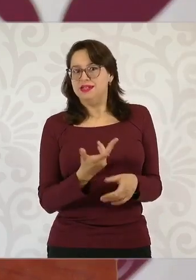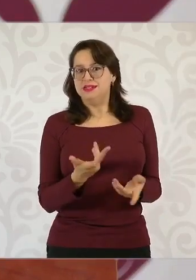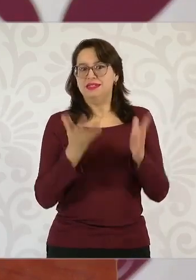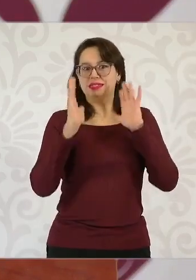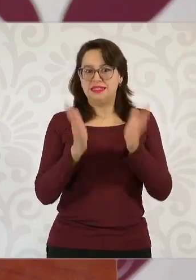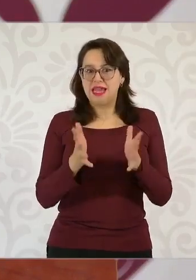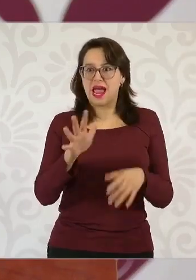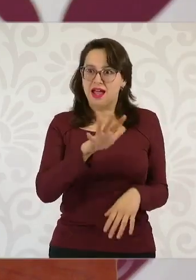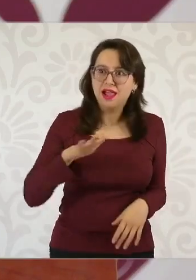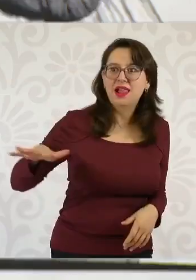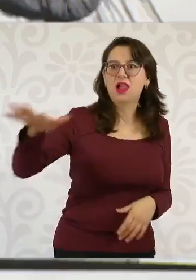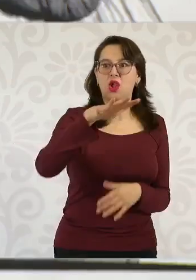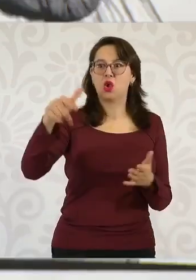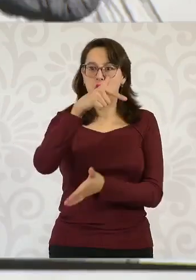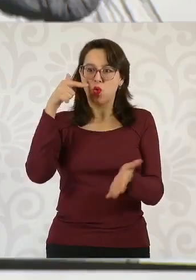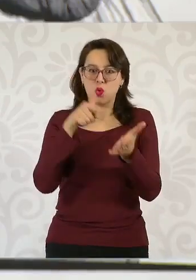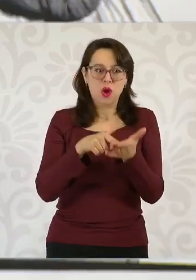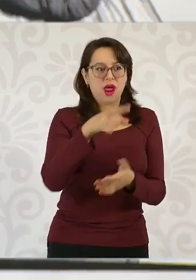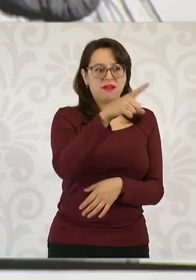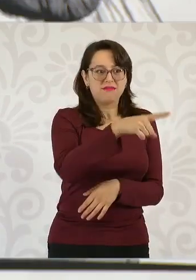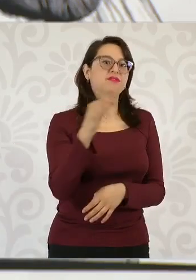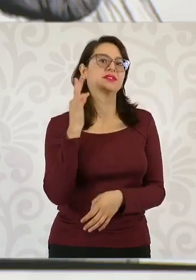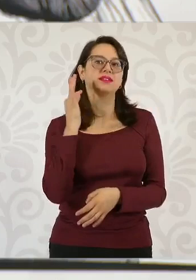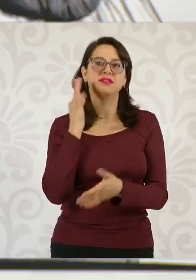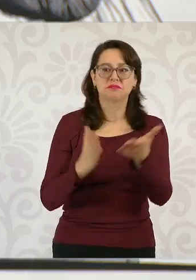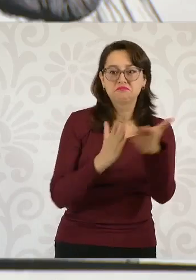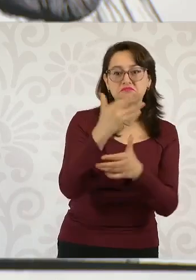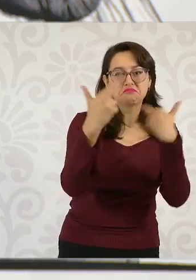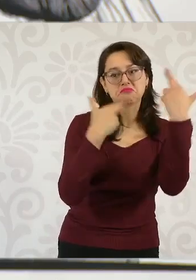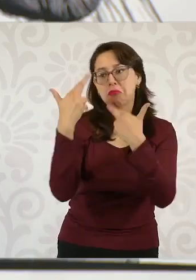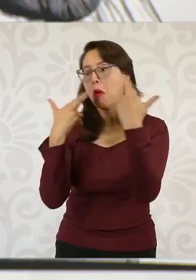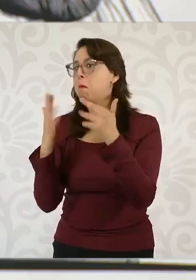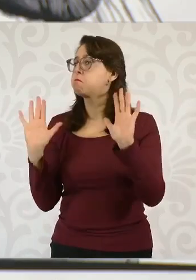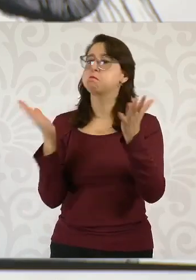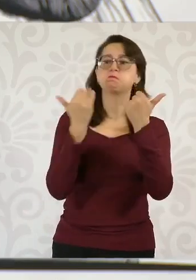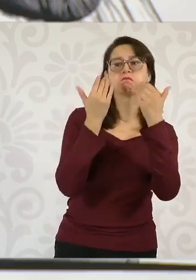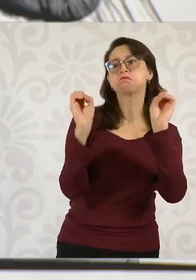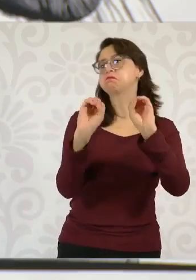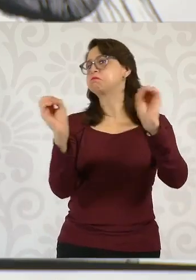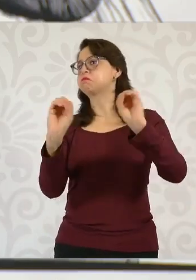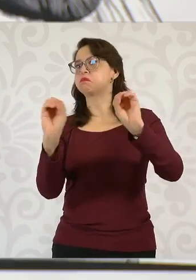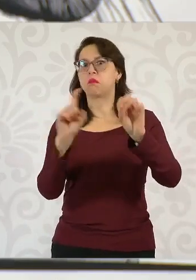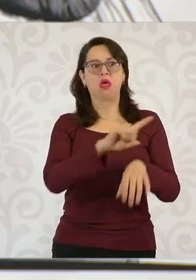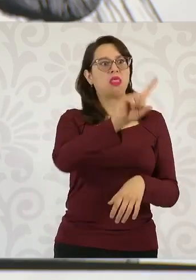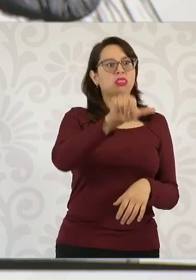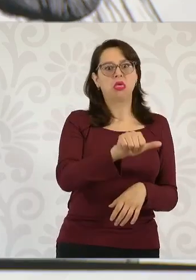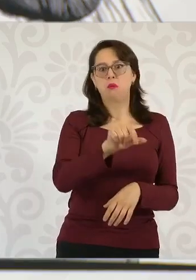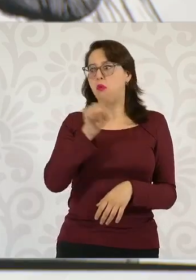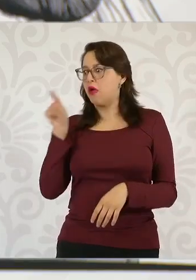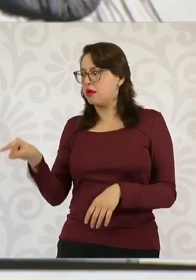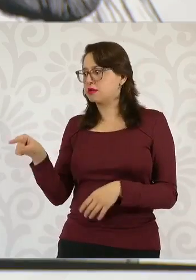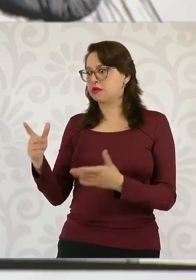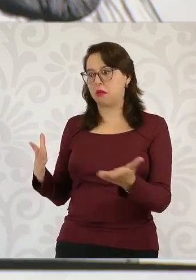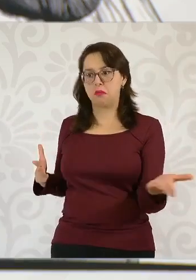no sé si fue cateo exactamente, la Fiscalía Estatal, ¿por qué después no resguardaron